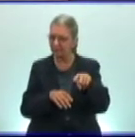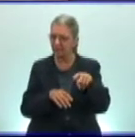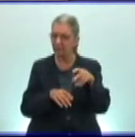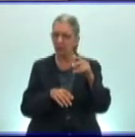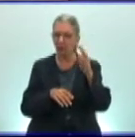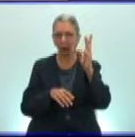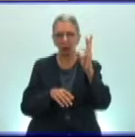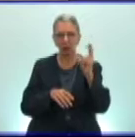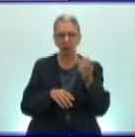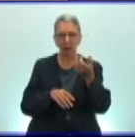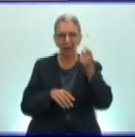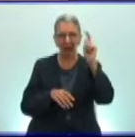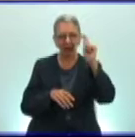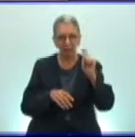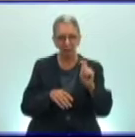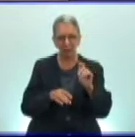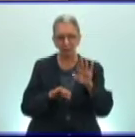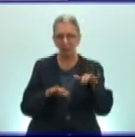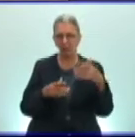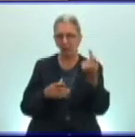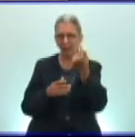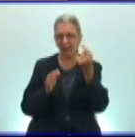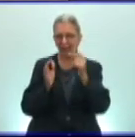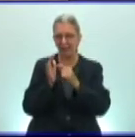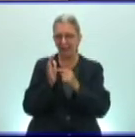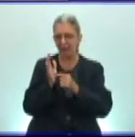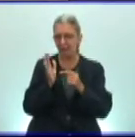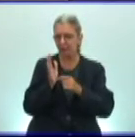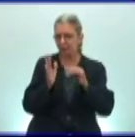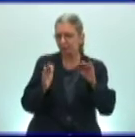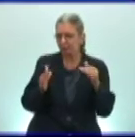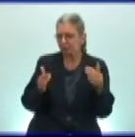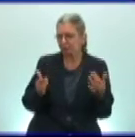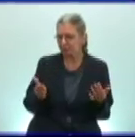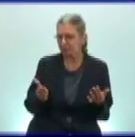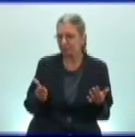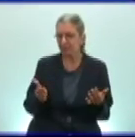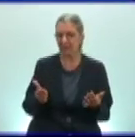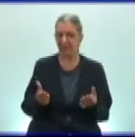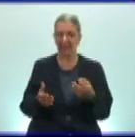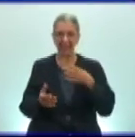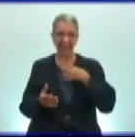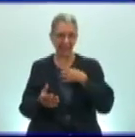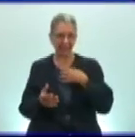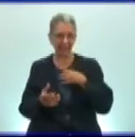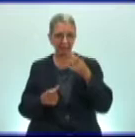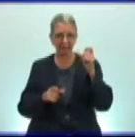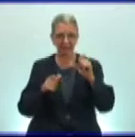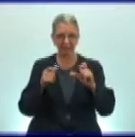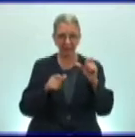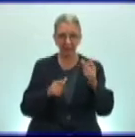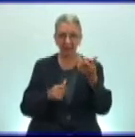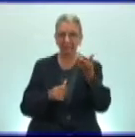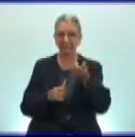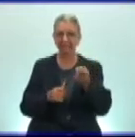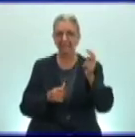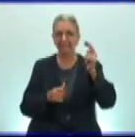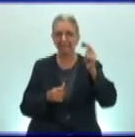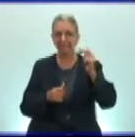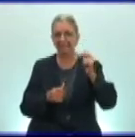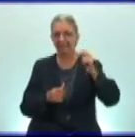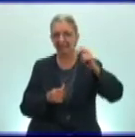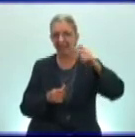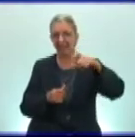número atómico de un elemento. Por ejemplo, tenemos el elemento químico magnesio que tiene número